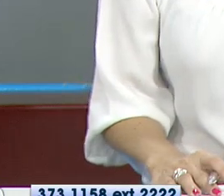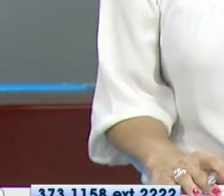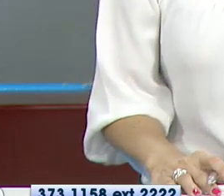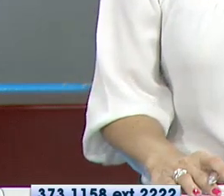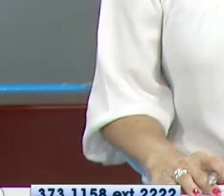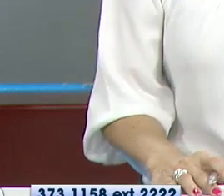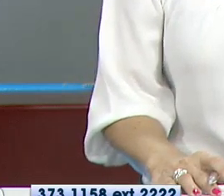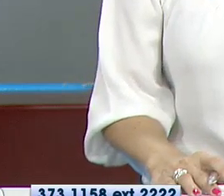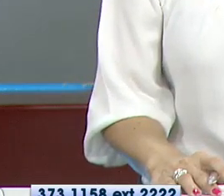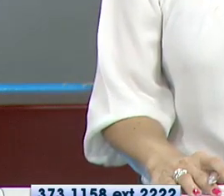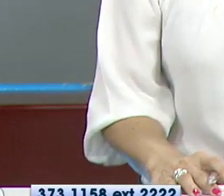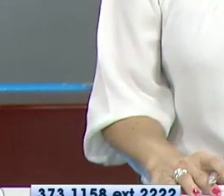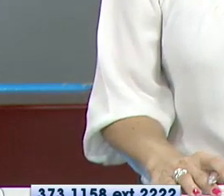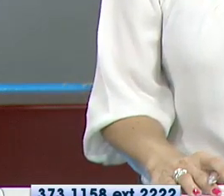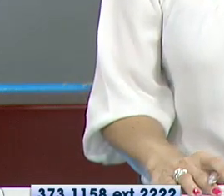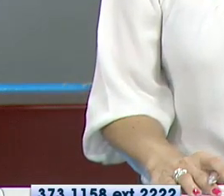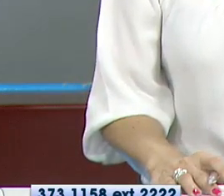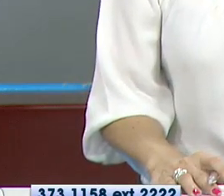favorablemente.